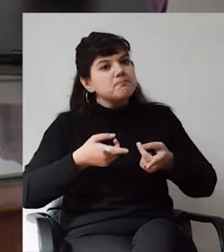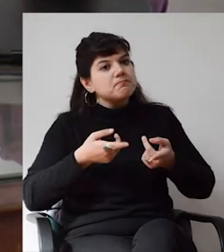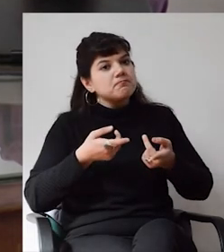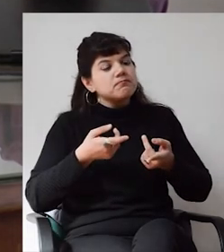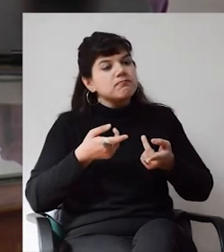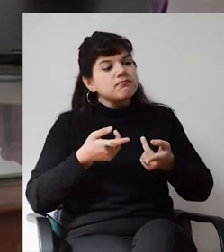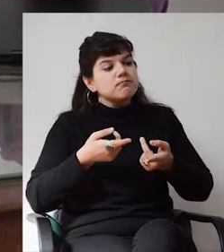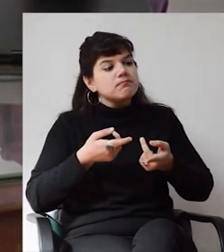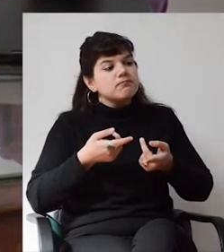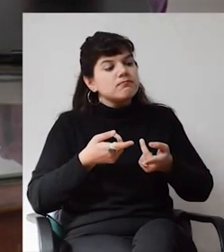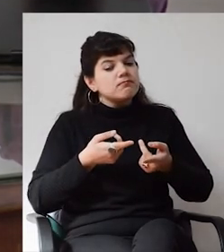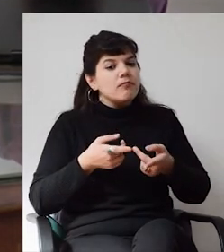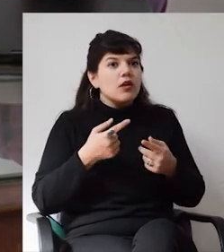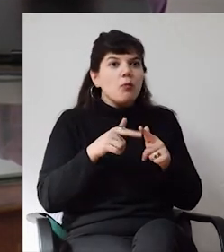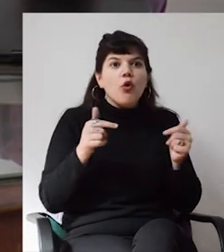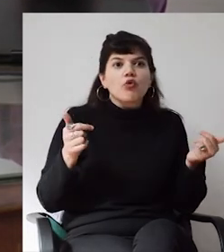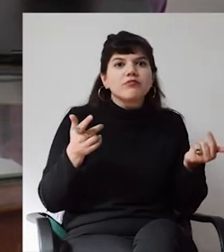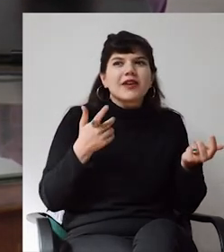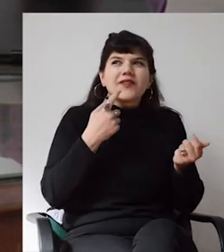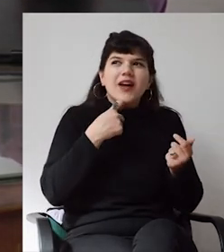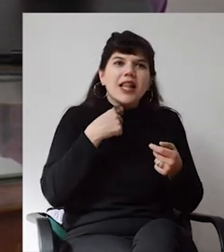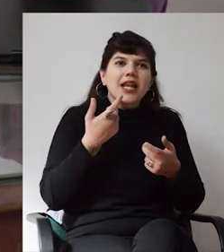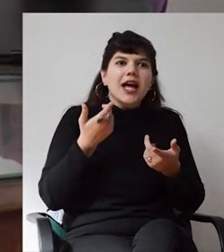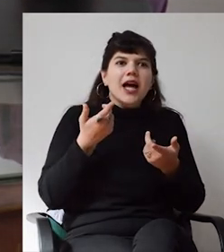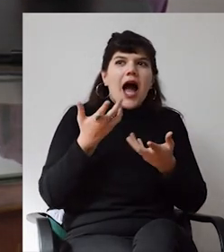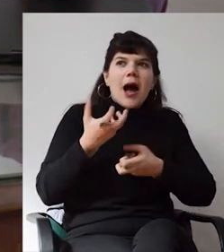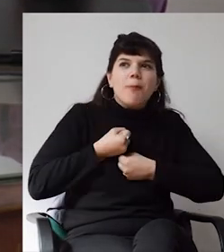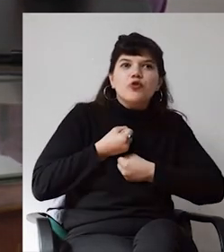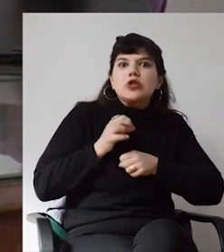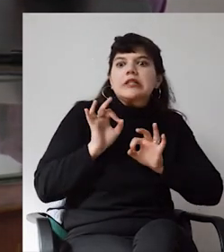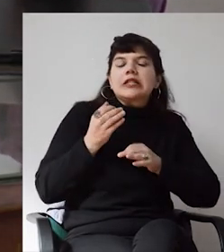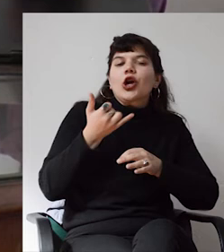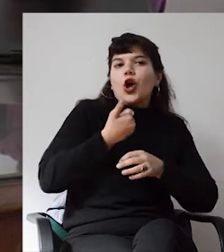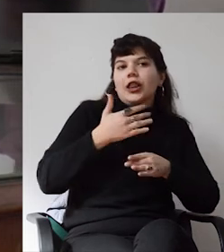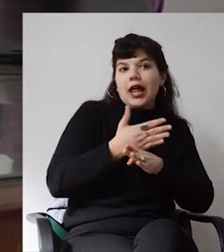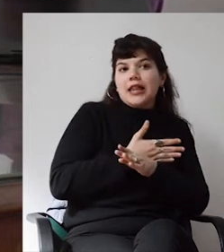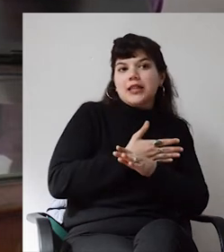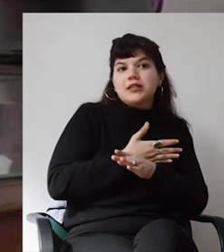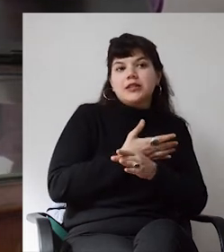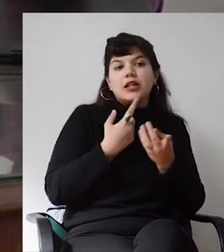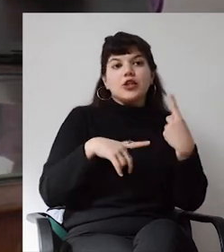pasa, me parece, como piques no contados. Porque, como les decía,